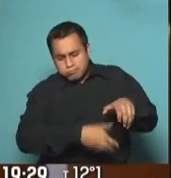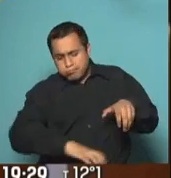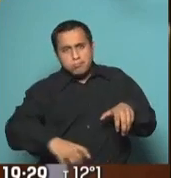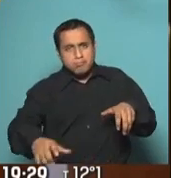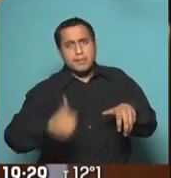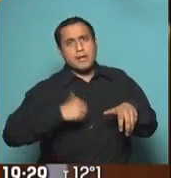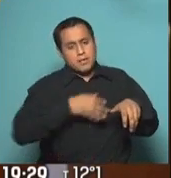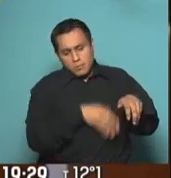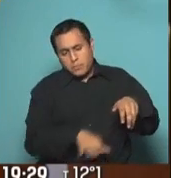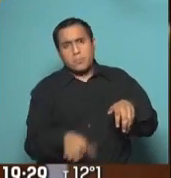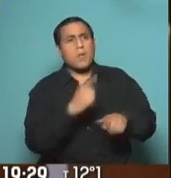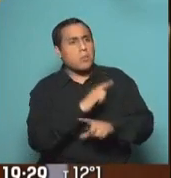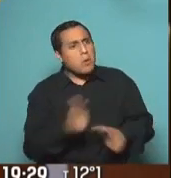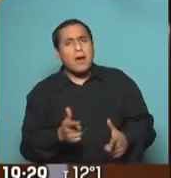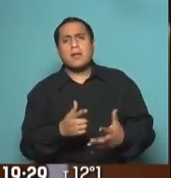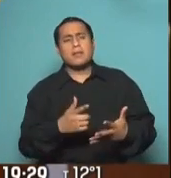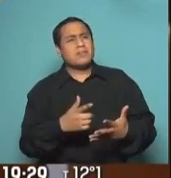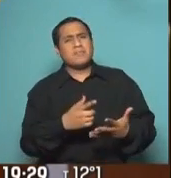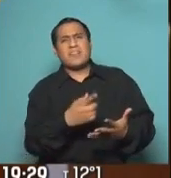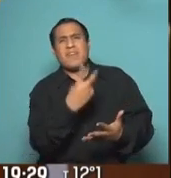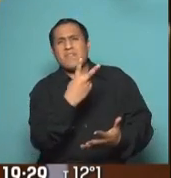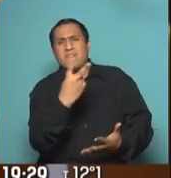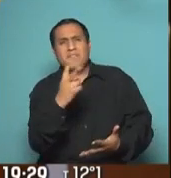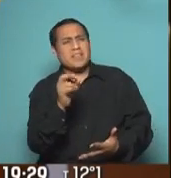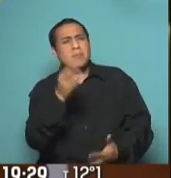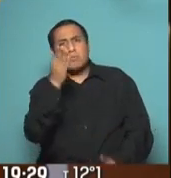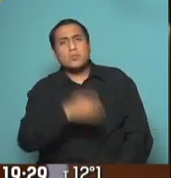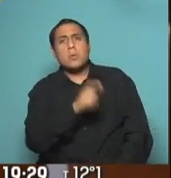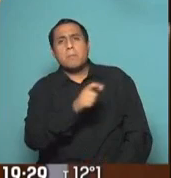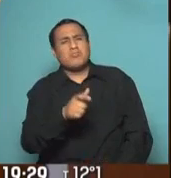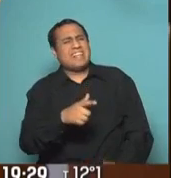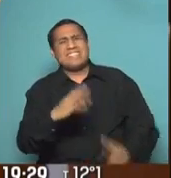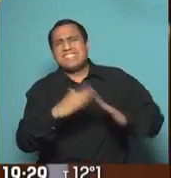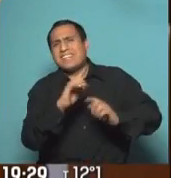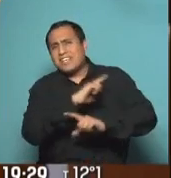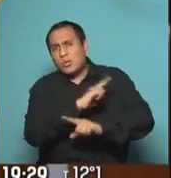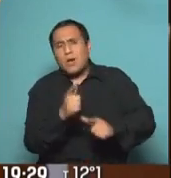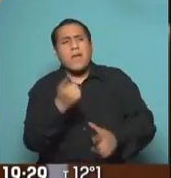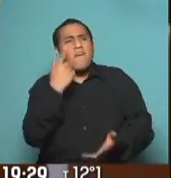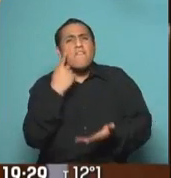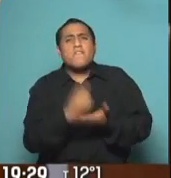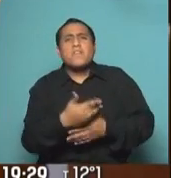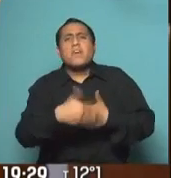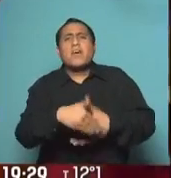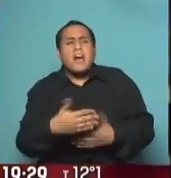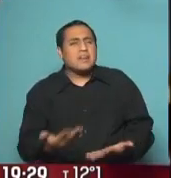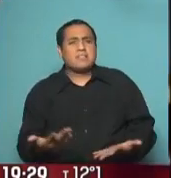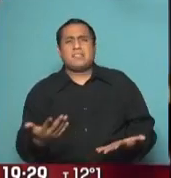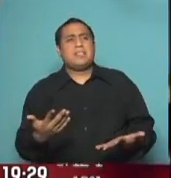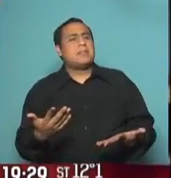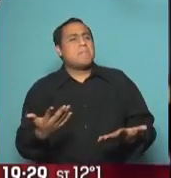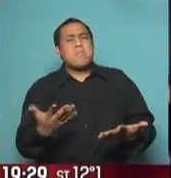27% de pobreza e indigencia de los que no tiene obras básicas